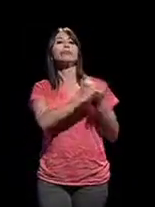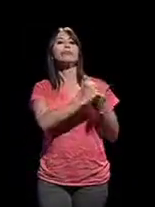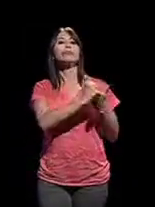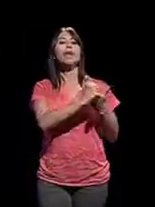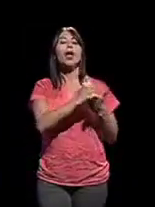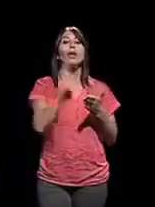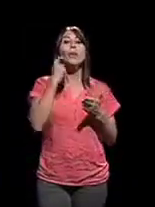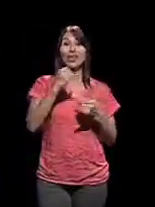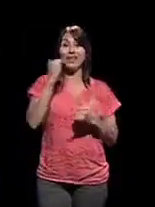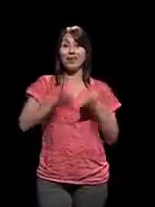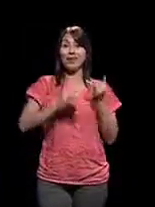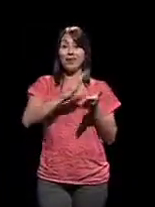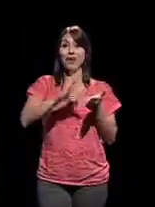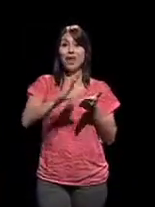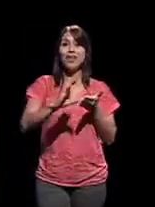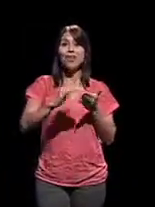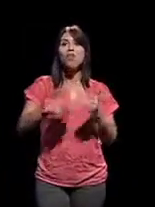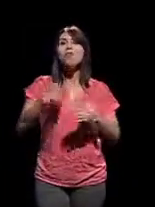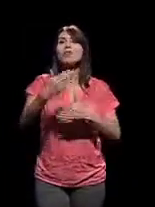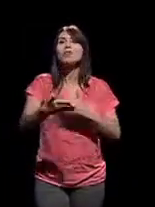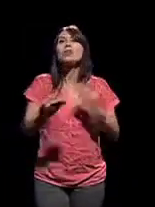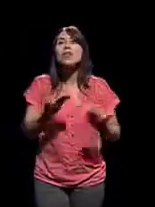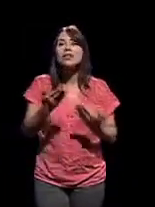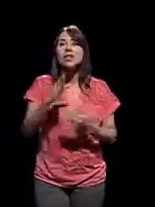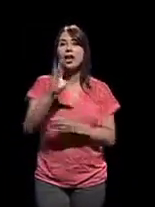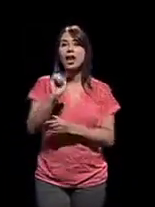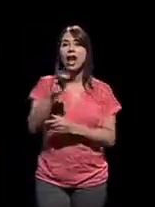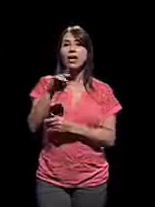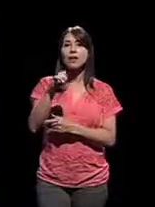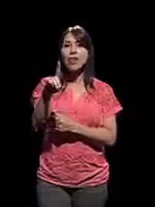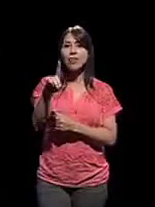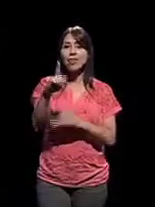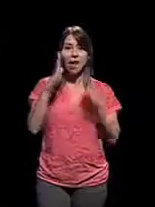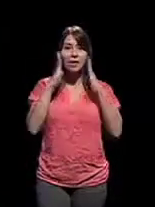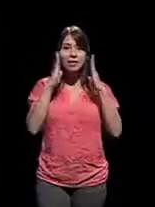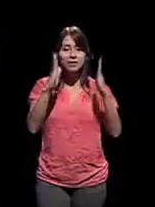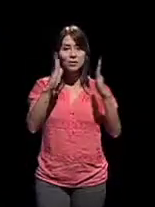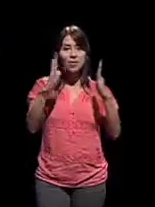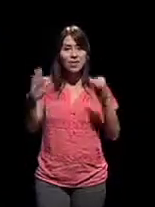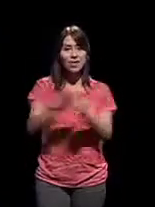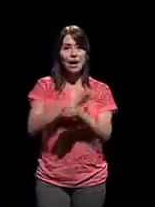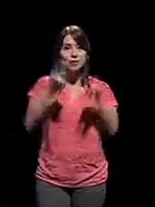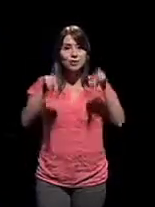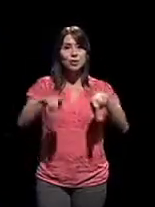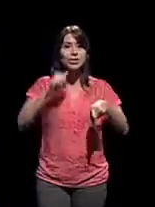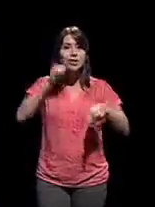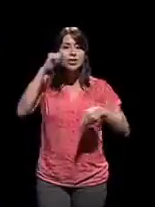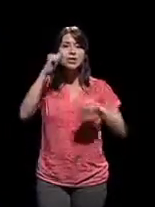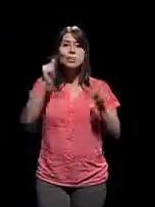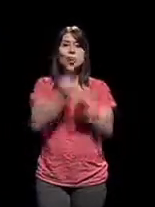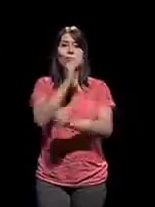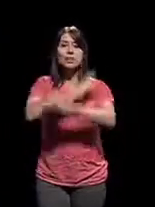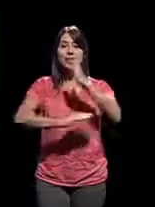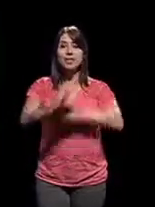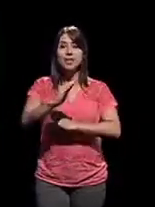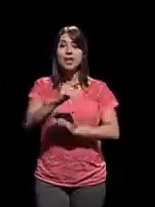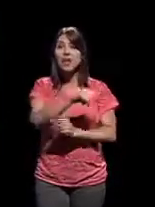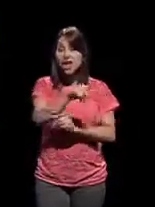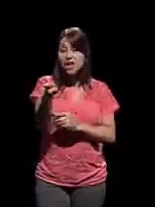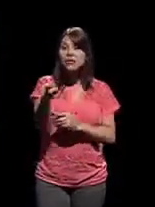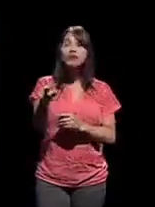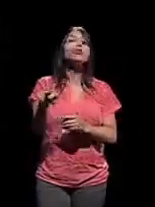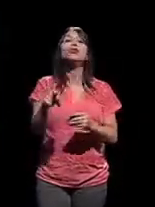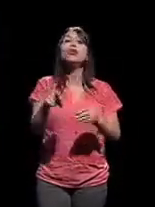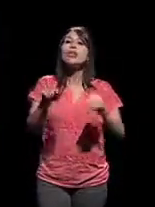casa, porque después lo que llega es una opción de centros de los CAIPAD, digamos, de atención integral para personas adultas con discapacidad,